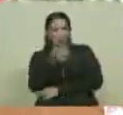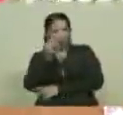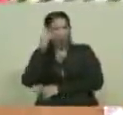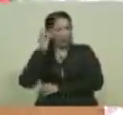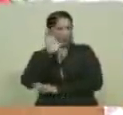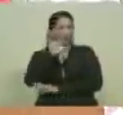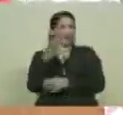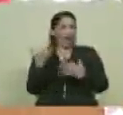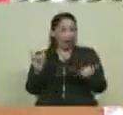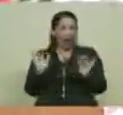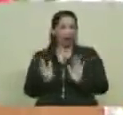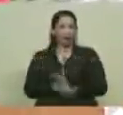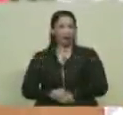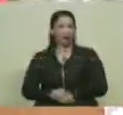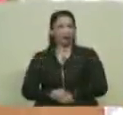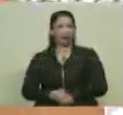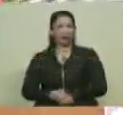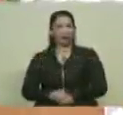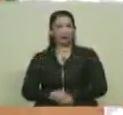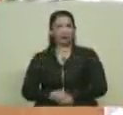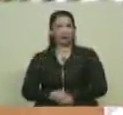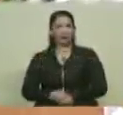existía.